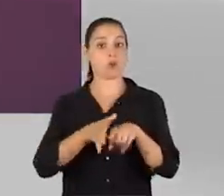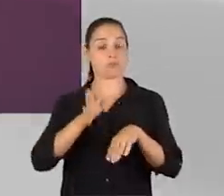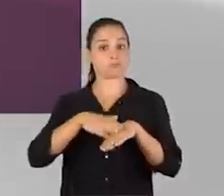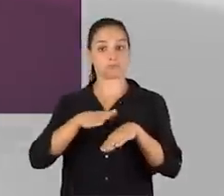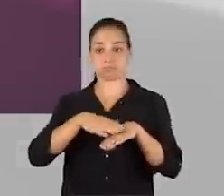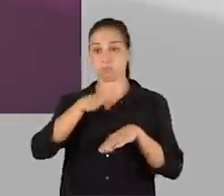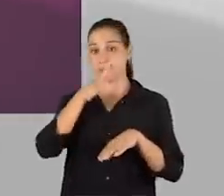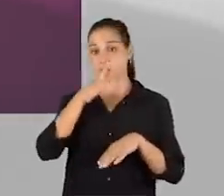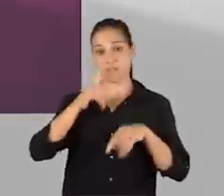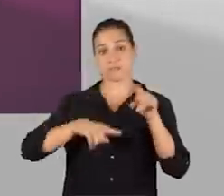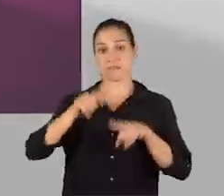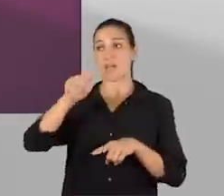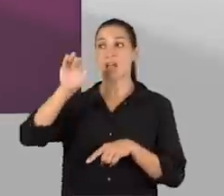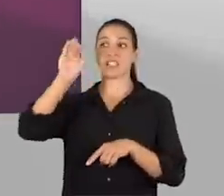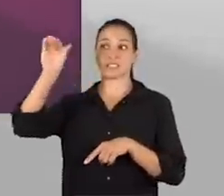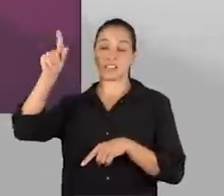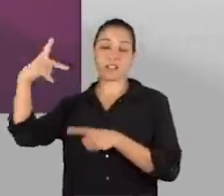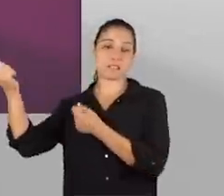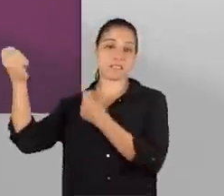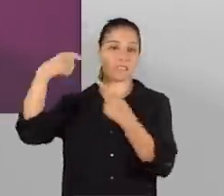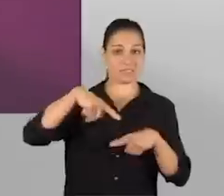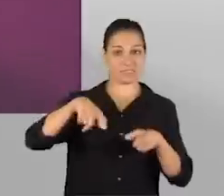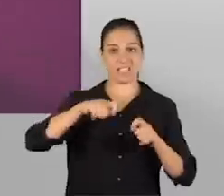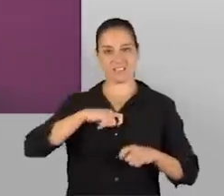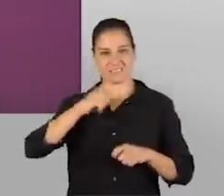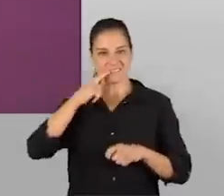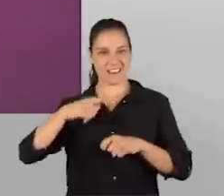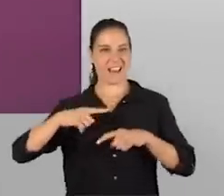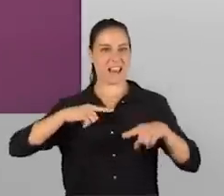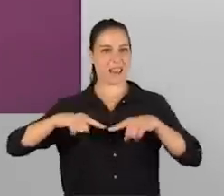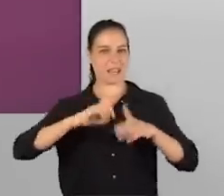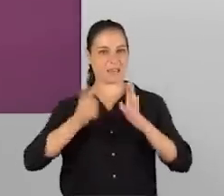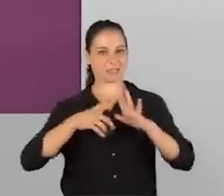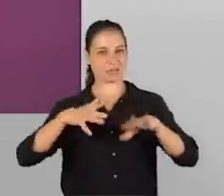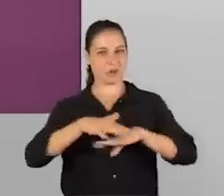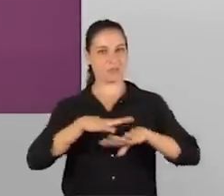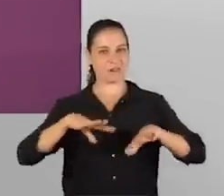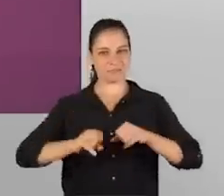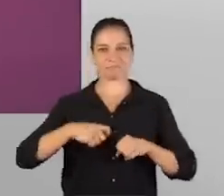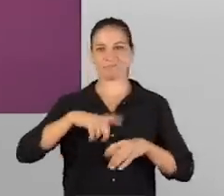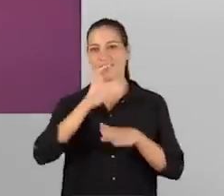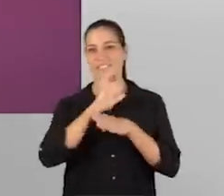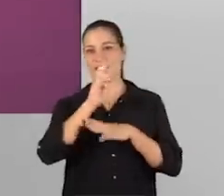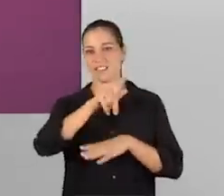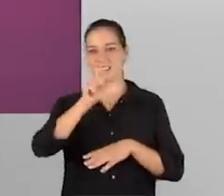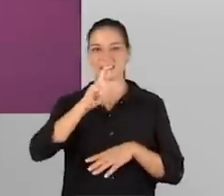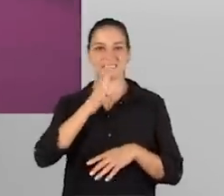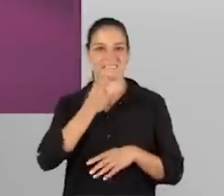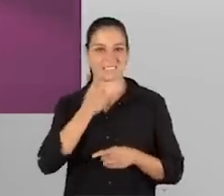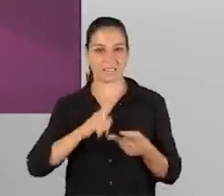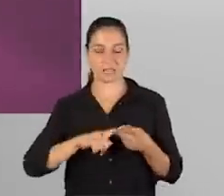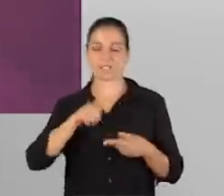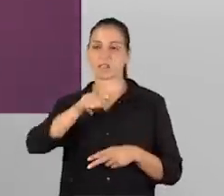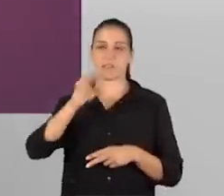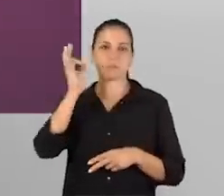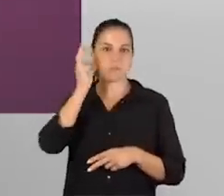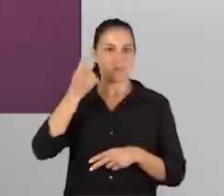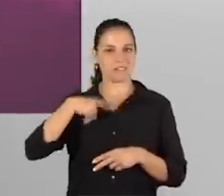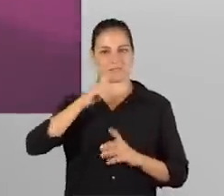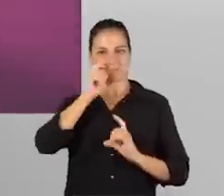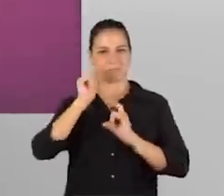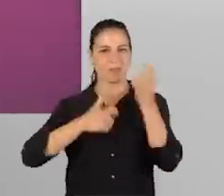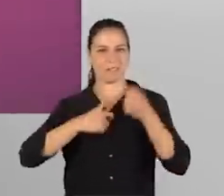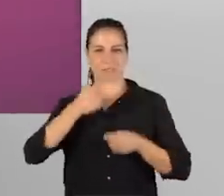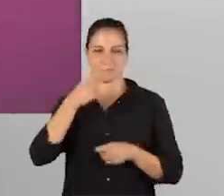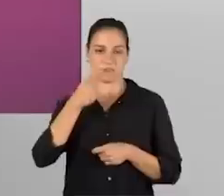la señora Ayuso se ha burlado esta legislatura de las personas trans la señora Johnson nos ha insultado a las mujeres llamándonos malcriadas Porque queremos llegar